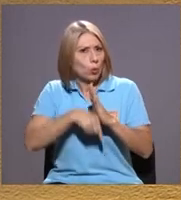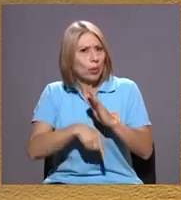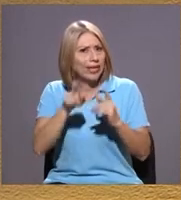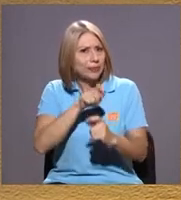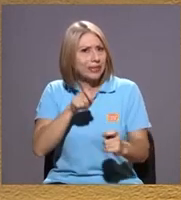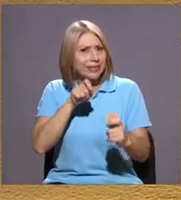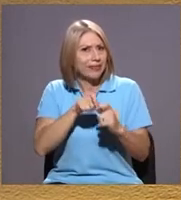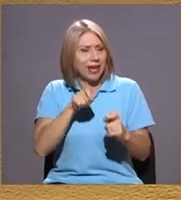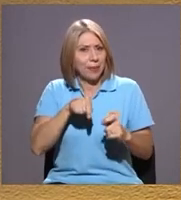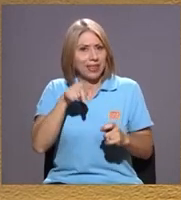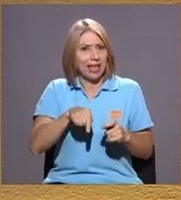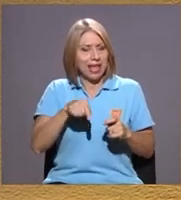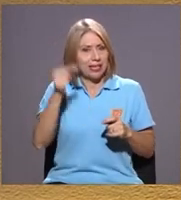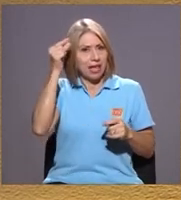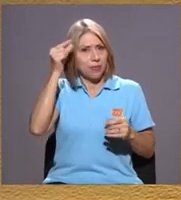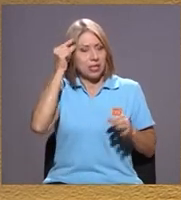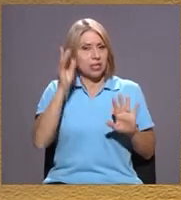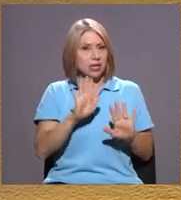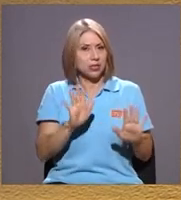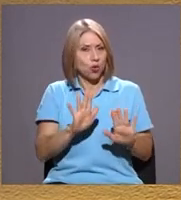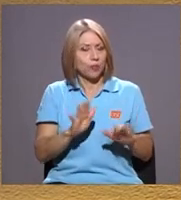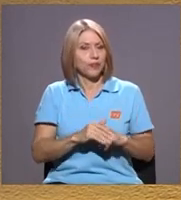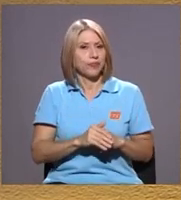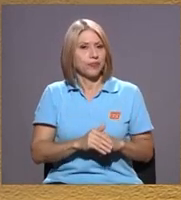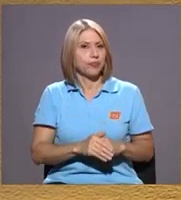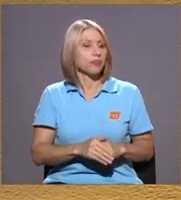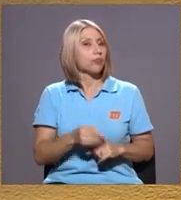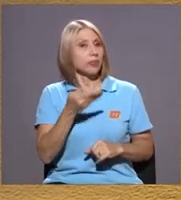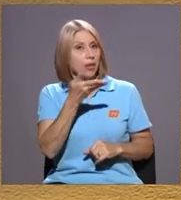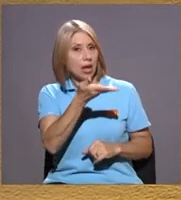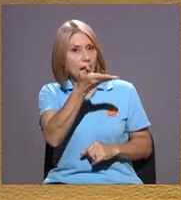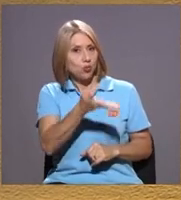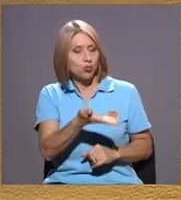al programa de esta administración. A usted que